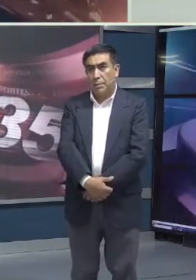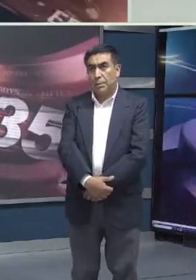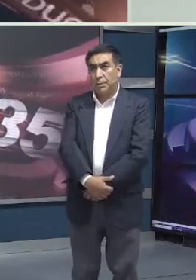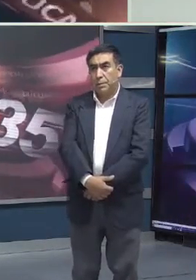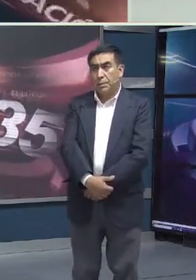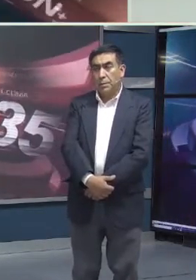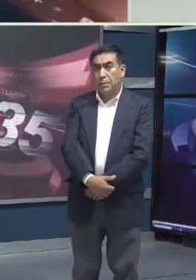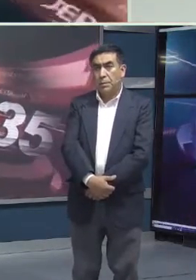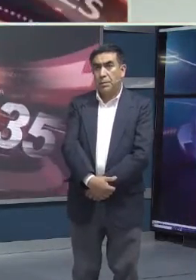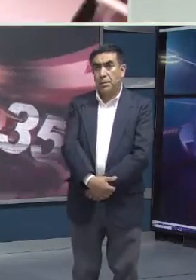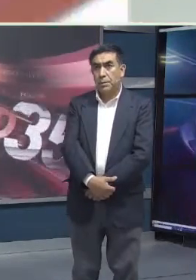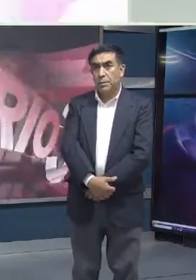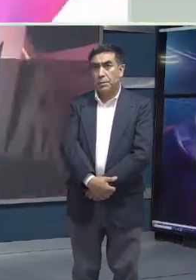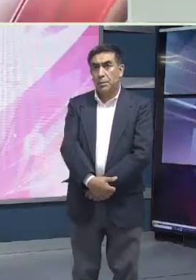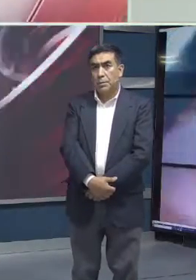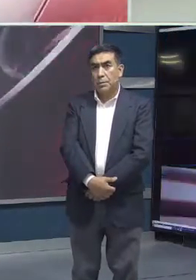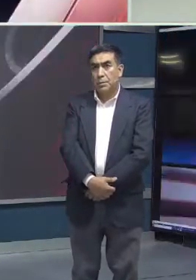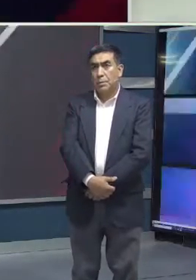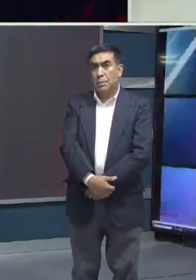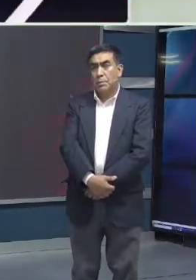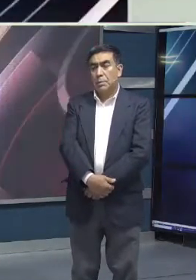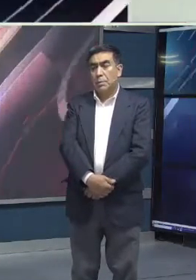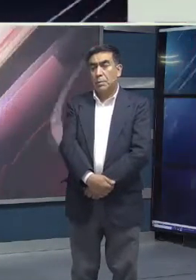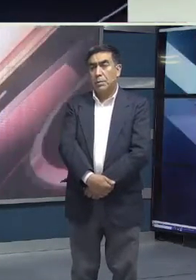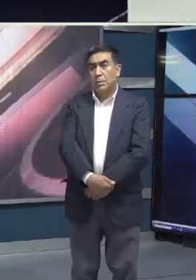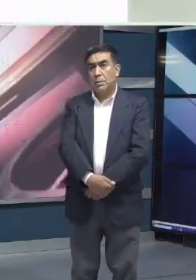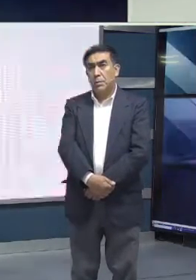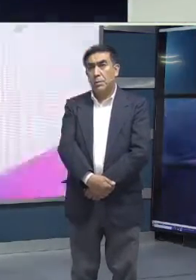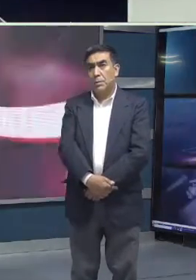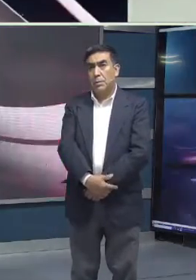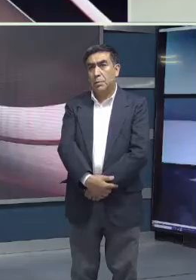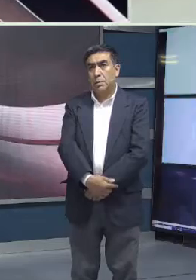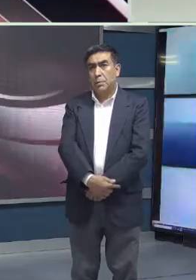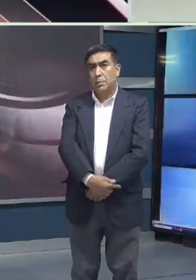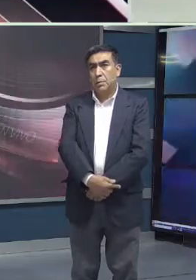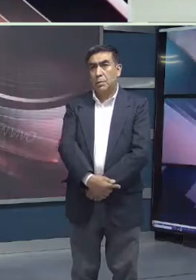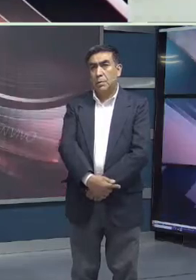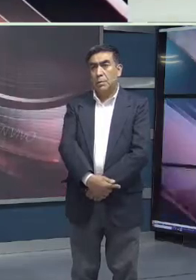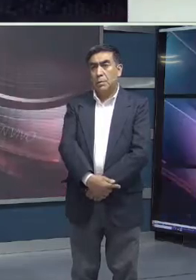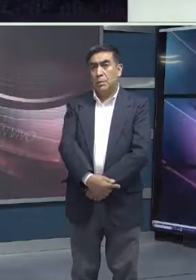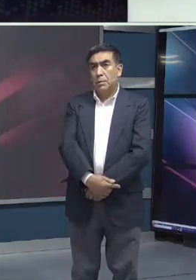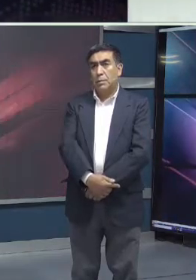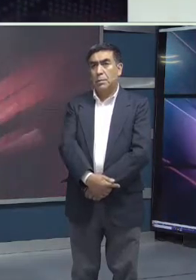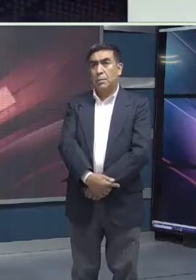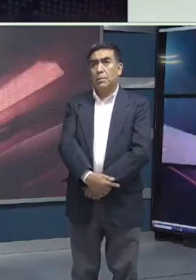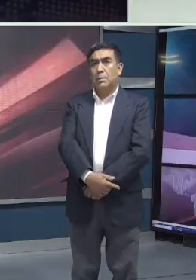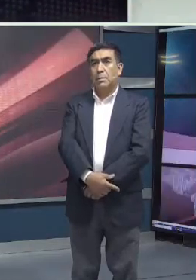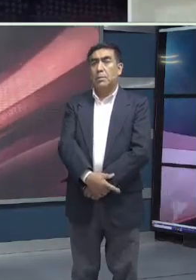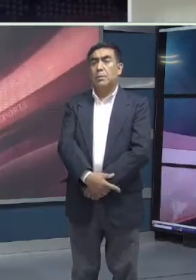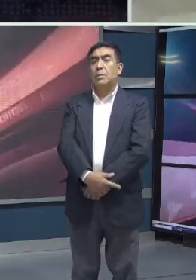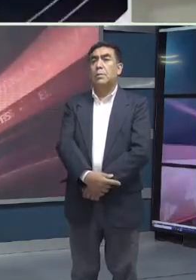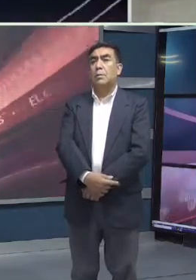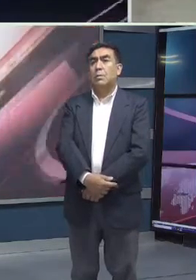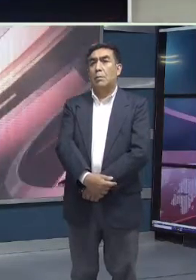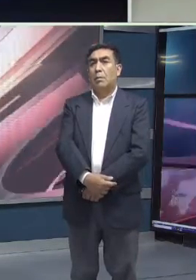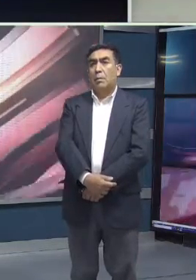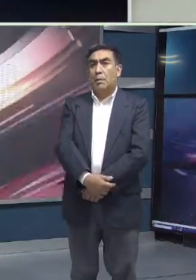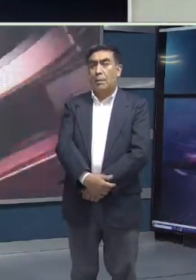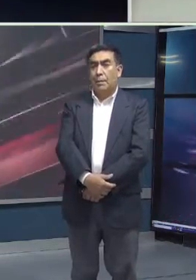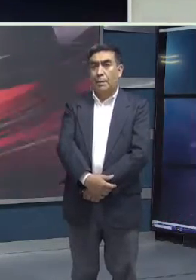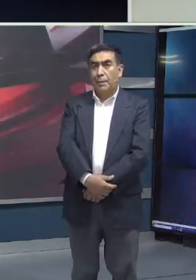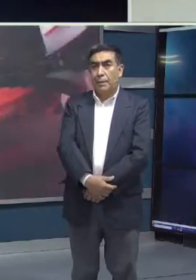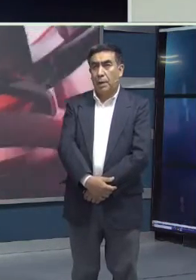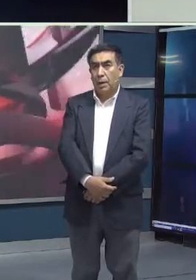de posibles contagios. Entonces, la cantidad de pasajeros en una unidad que vaya al 50% casi, nos